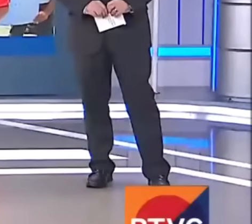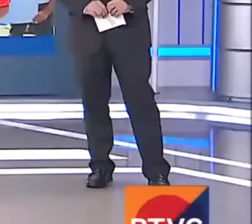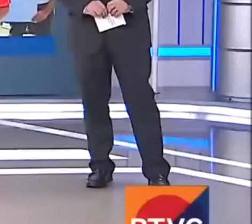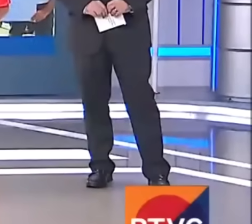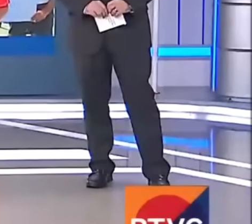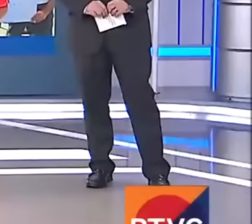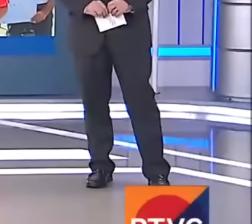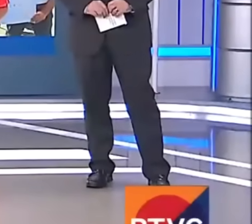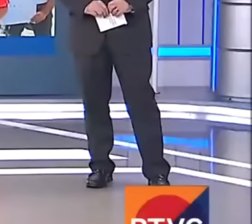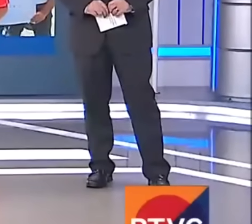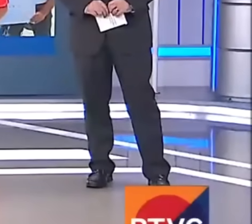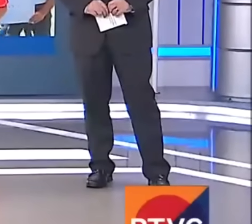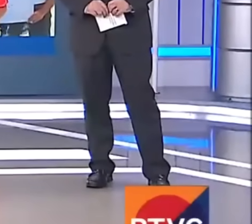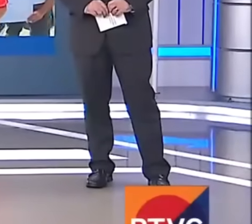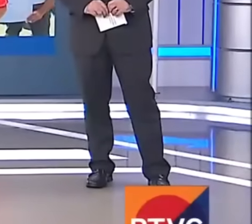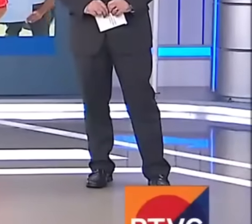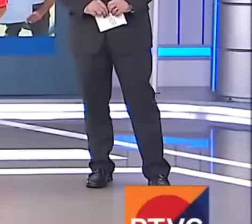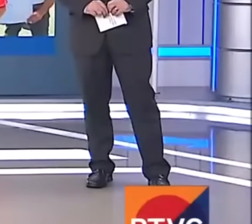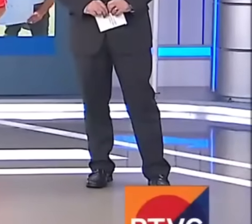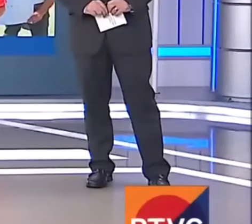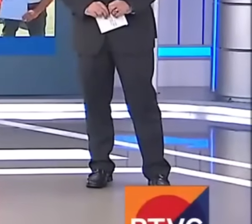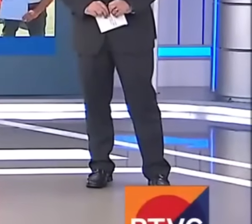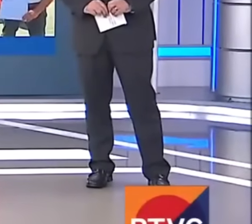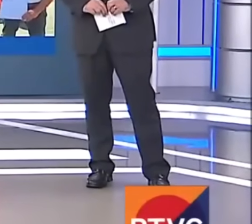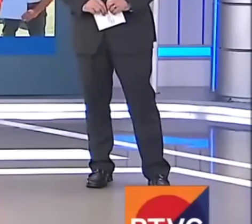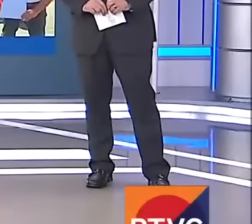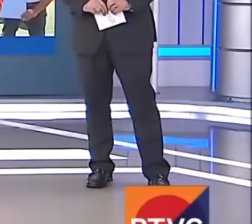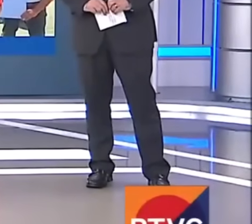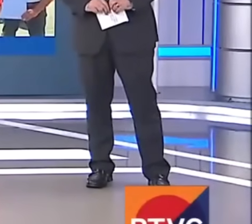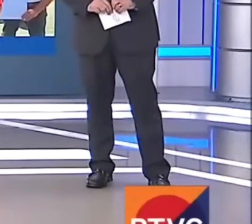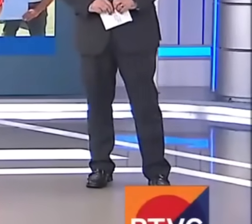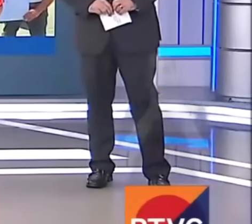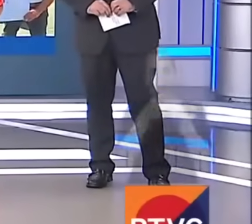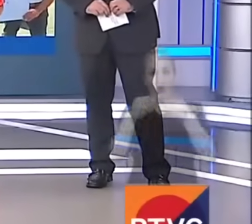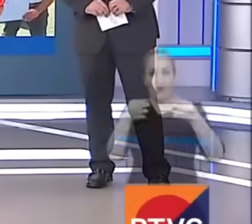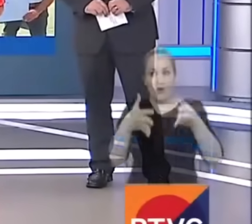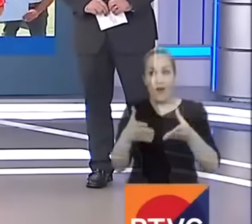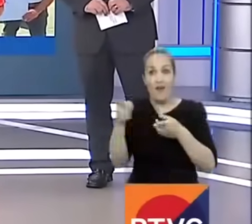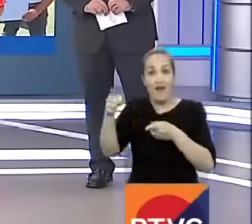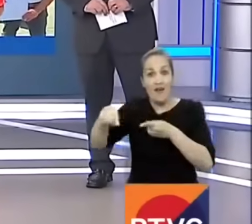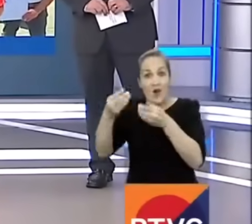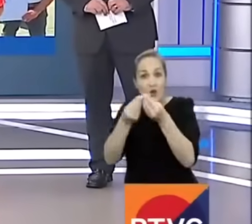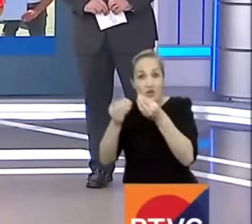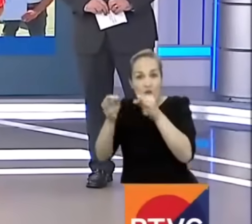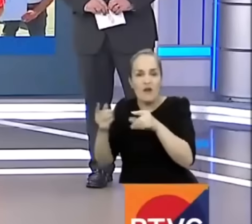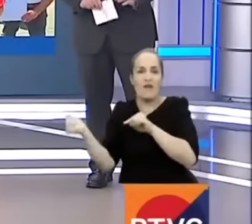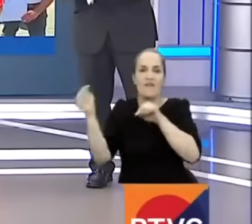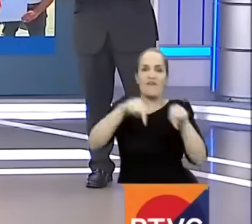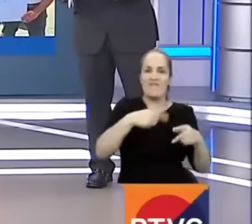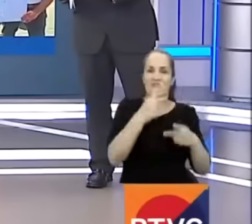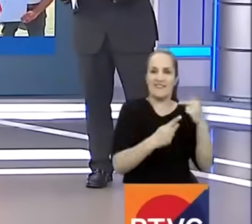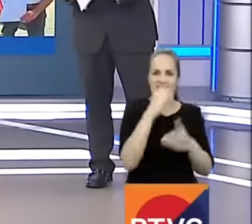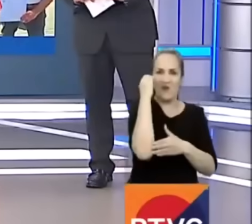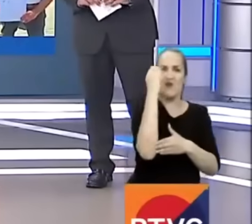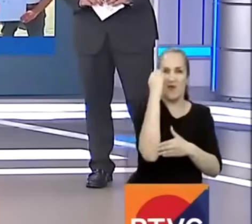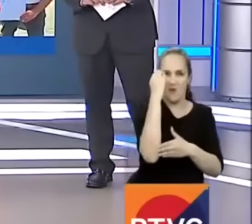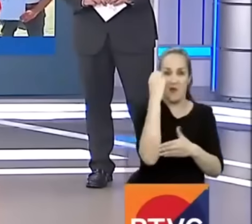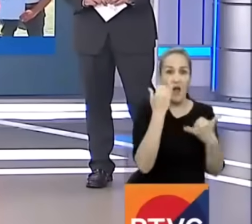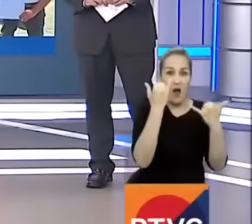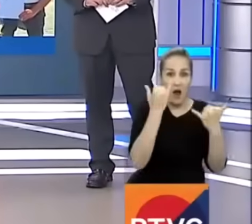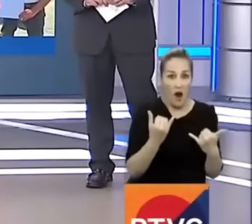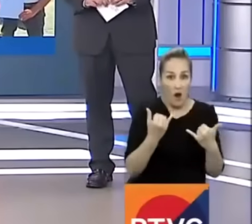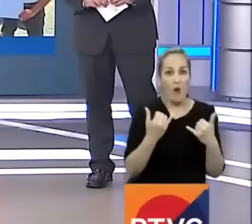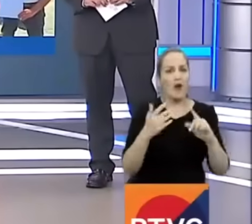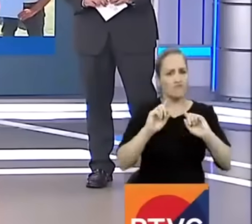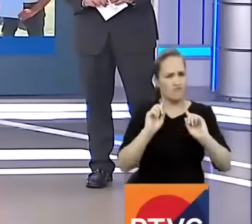Eran las palabras entonces del presidente de la República y también del Consejo de Seguridad que están de visita en nuestro país. Por eso ya vamos a hacer